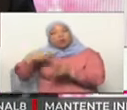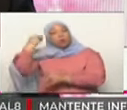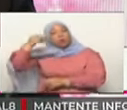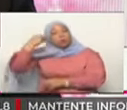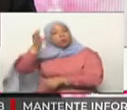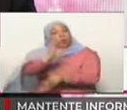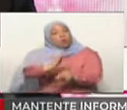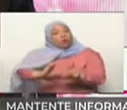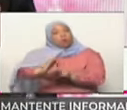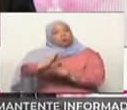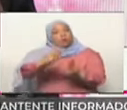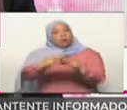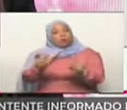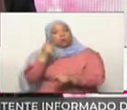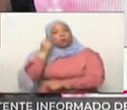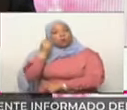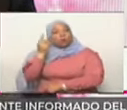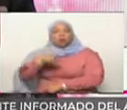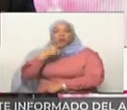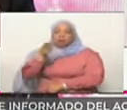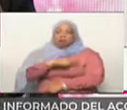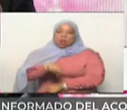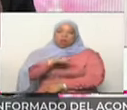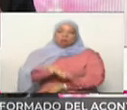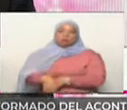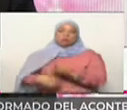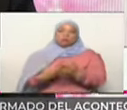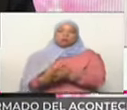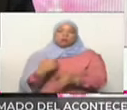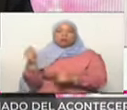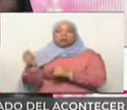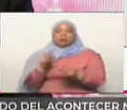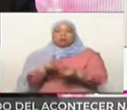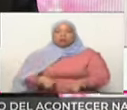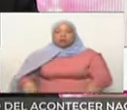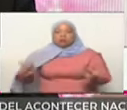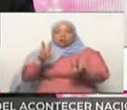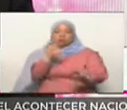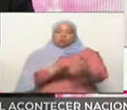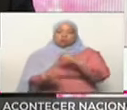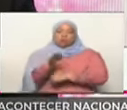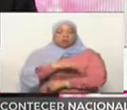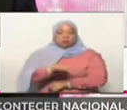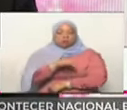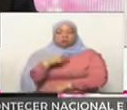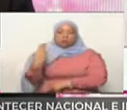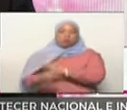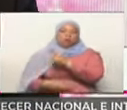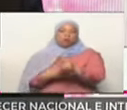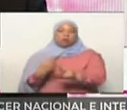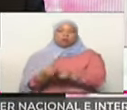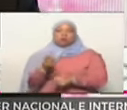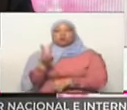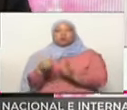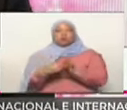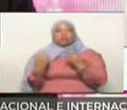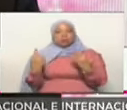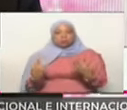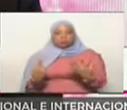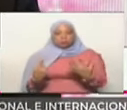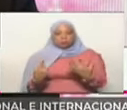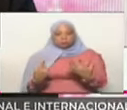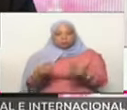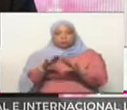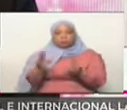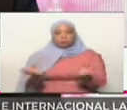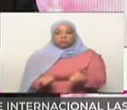cultural, política, religiosa, de valores de las civilizaciones humanas. 2006, y vamos a un